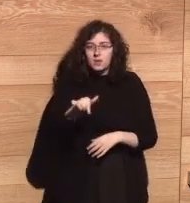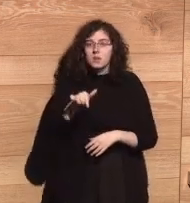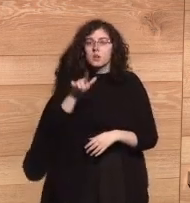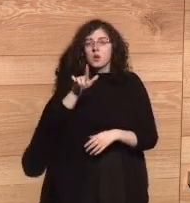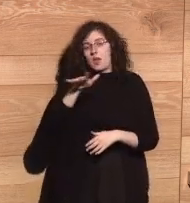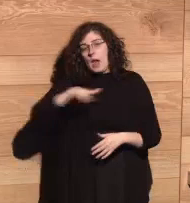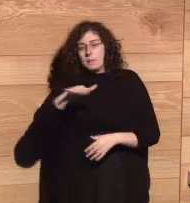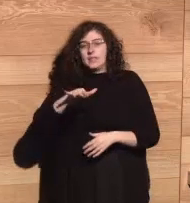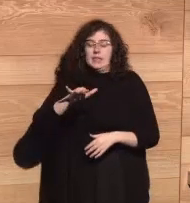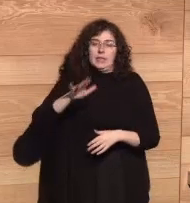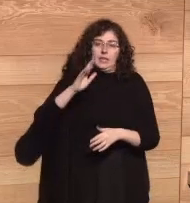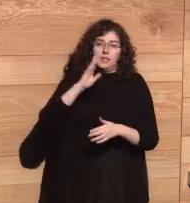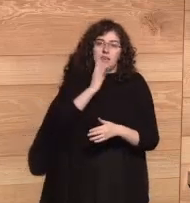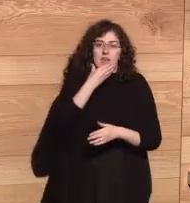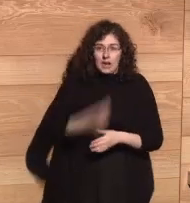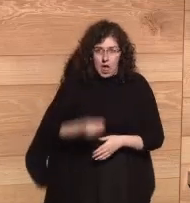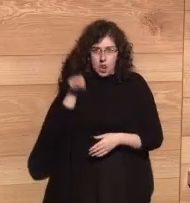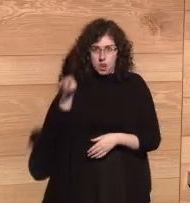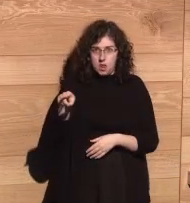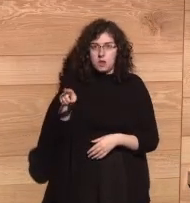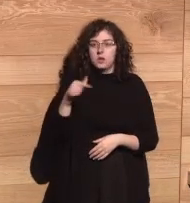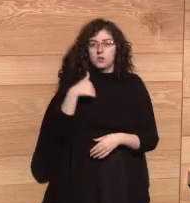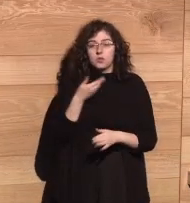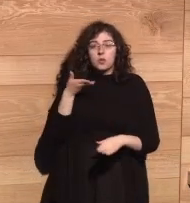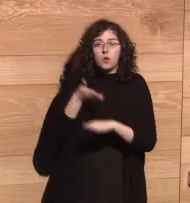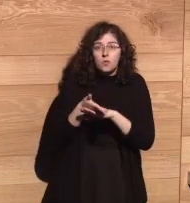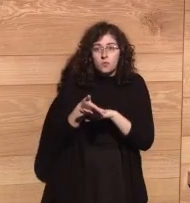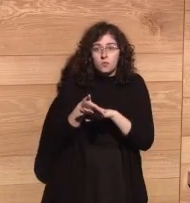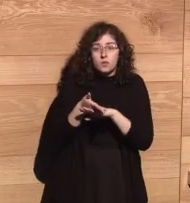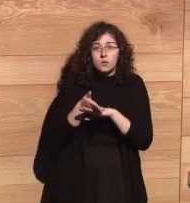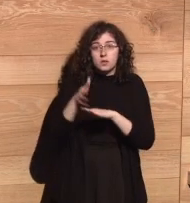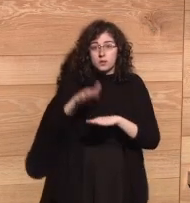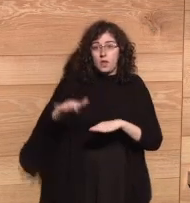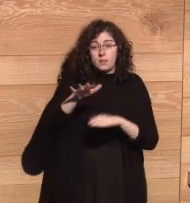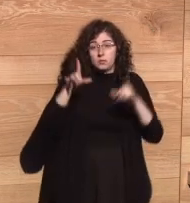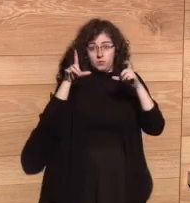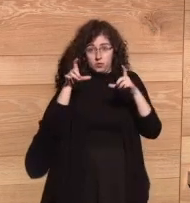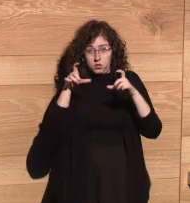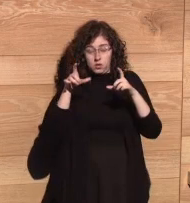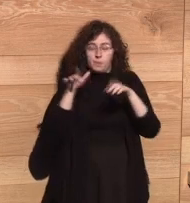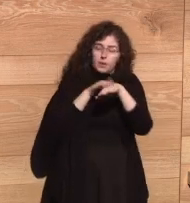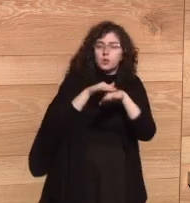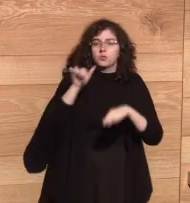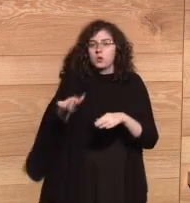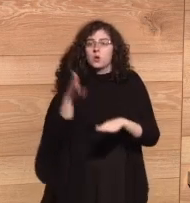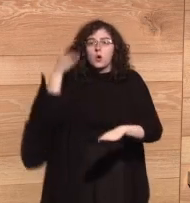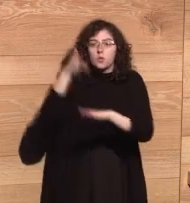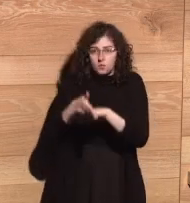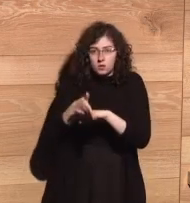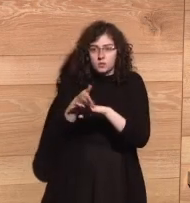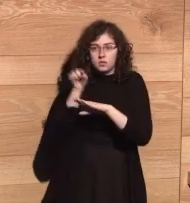esto es en la parte de Israel. Y fui a hacer esta parte de la fotografía, fui a hacer esta